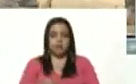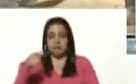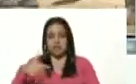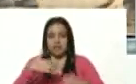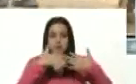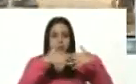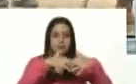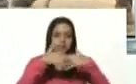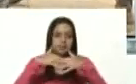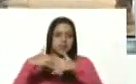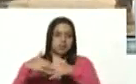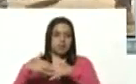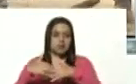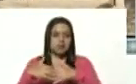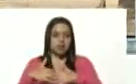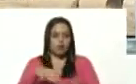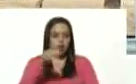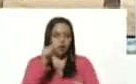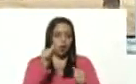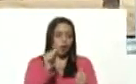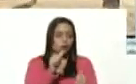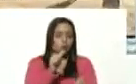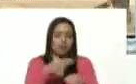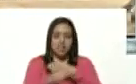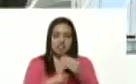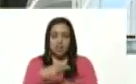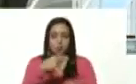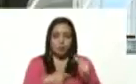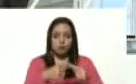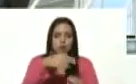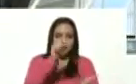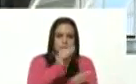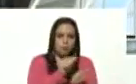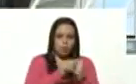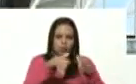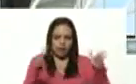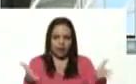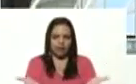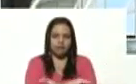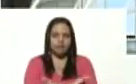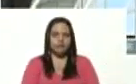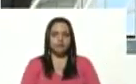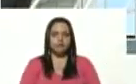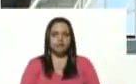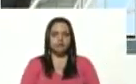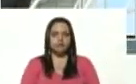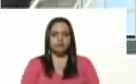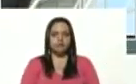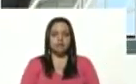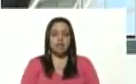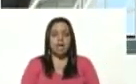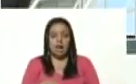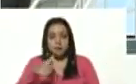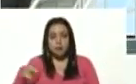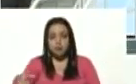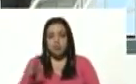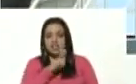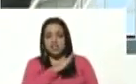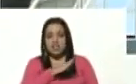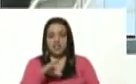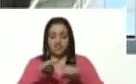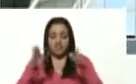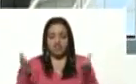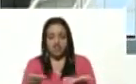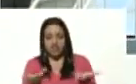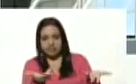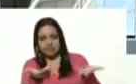plantas de mortero y de bloques. Quiere decir que la gente va a tener su bloque